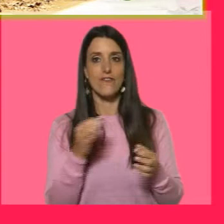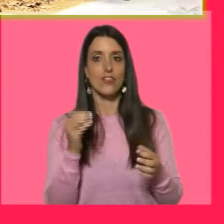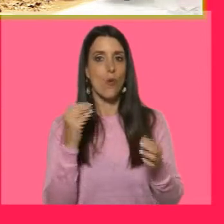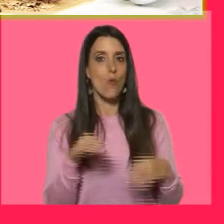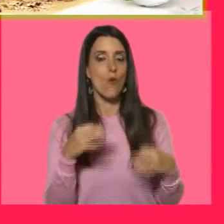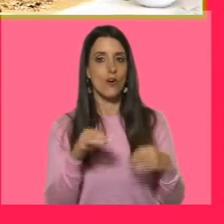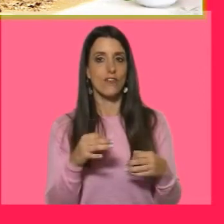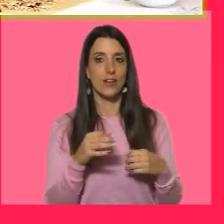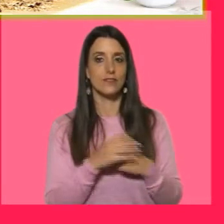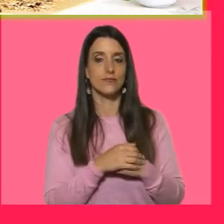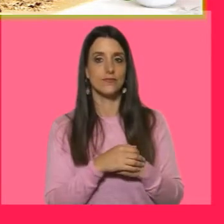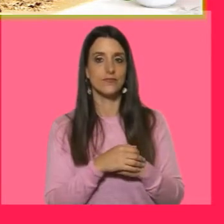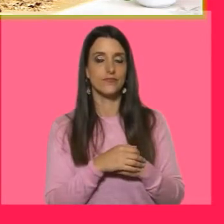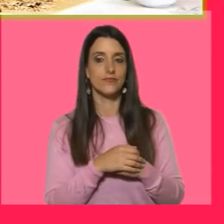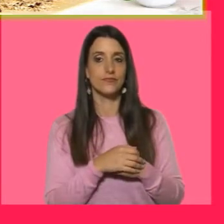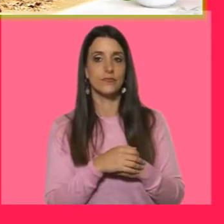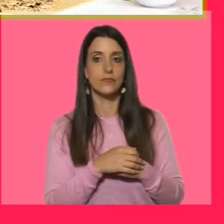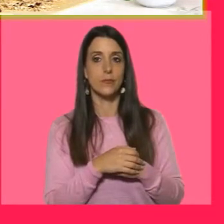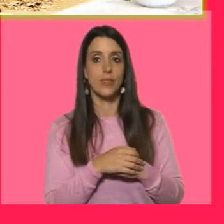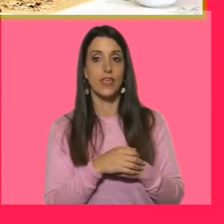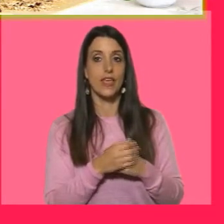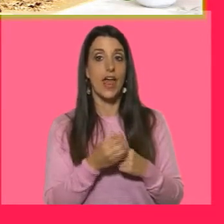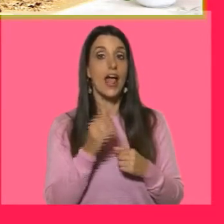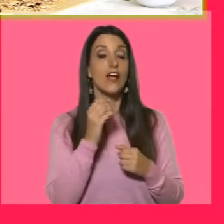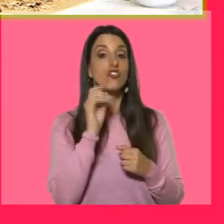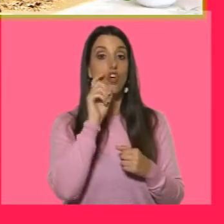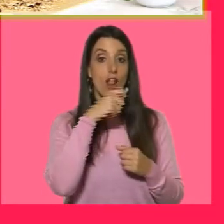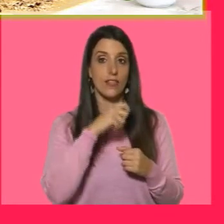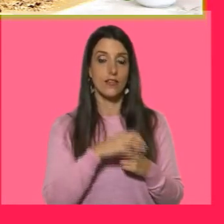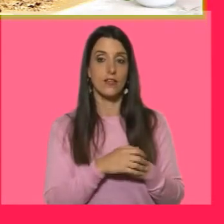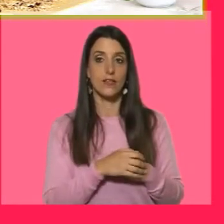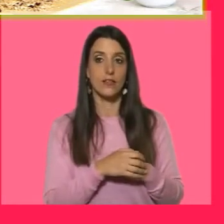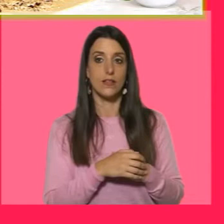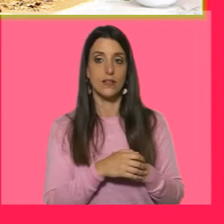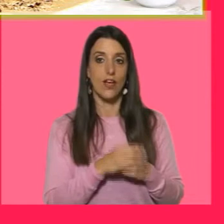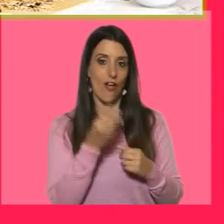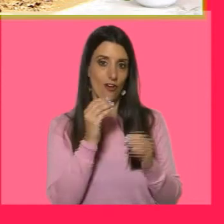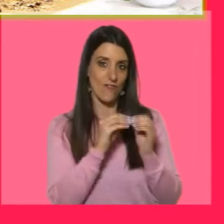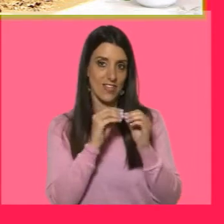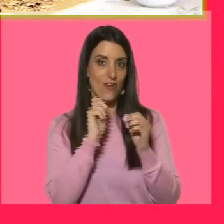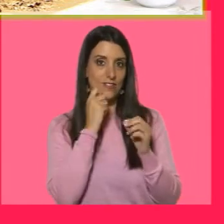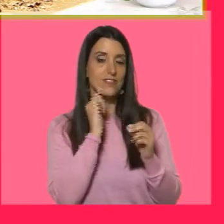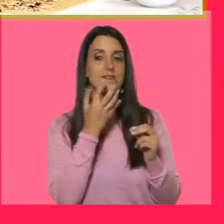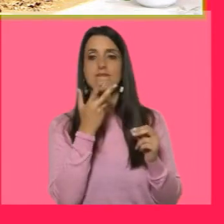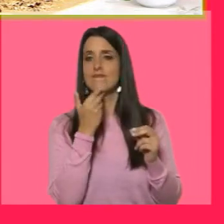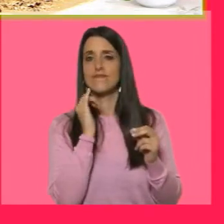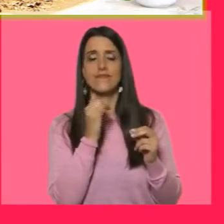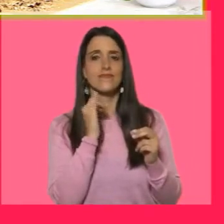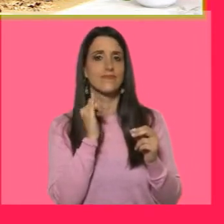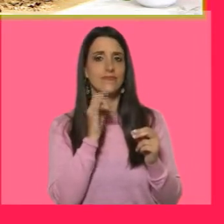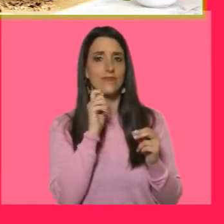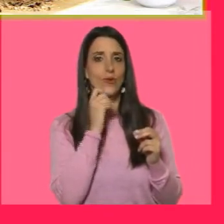esparcidito. Ahí. Y acá tengo los chips de chocolate. Bien. Entonces yo sé que a la compañera le gusta. Sí, son ¿a quién no le gusta el